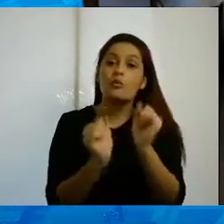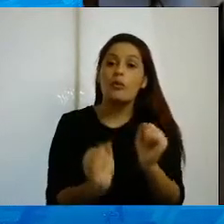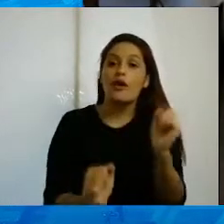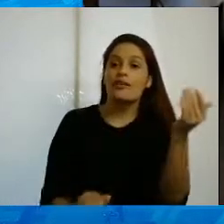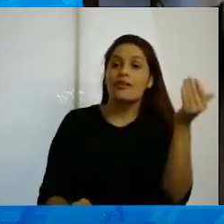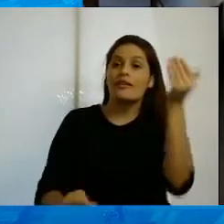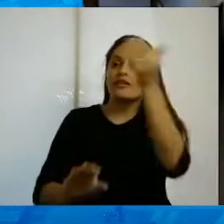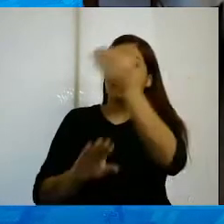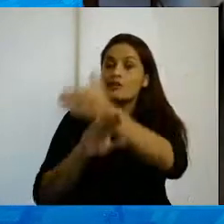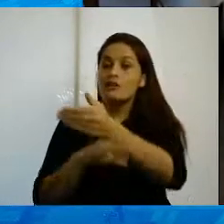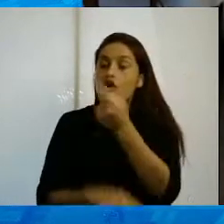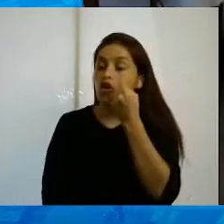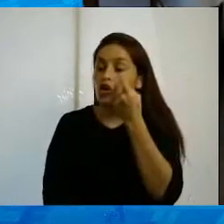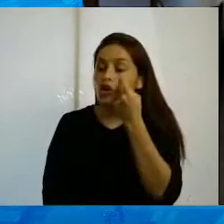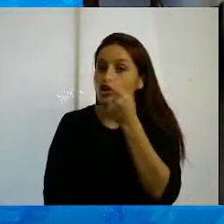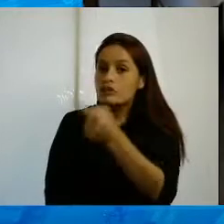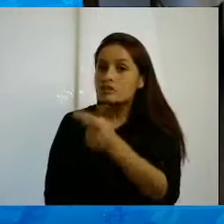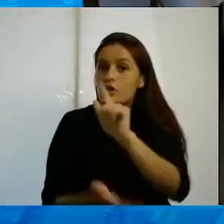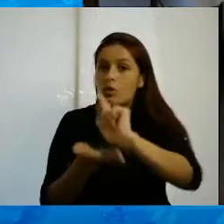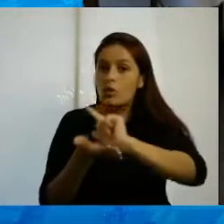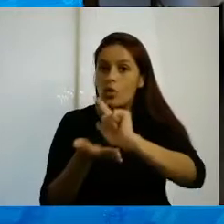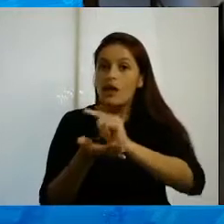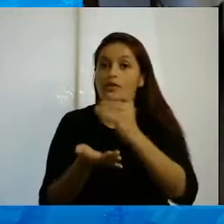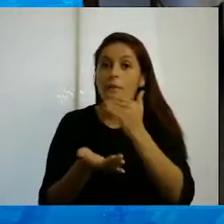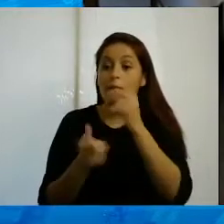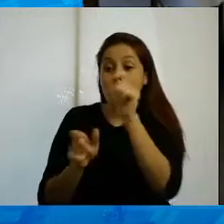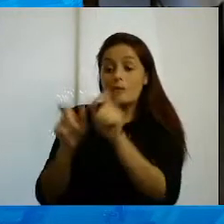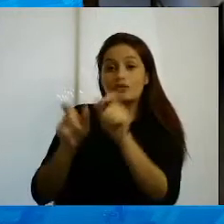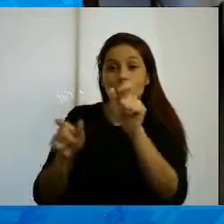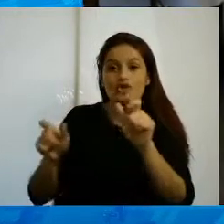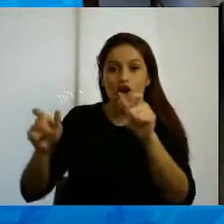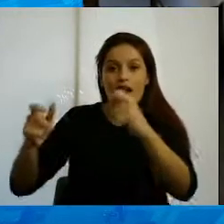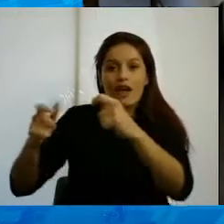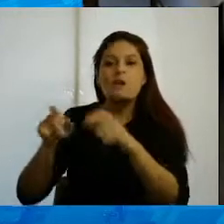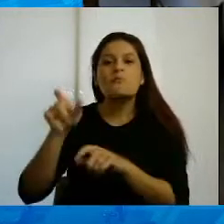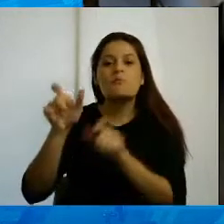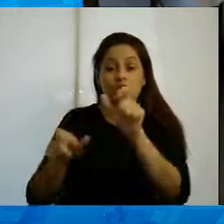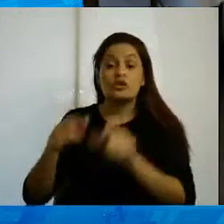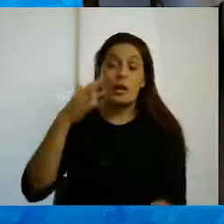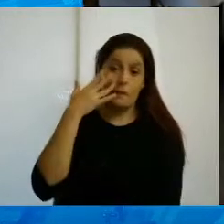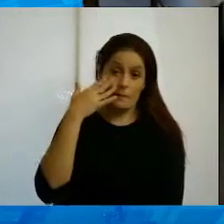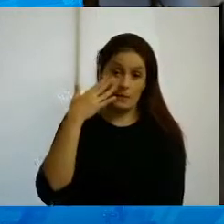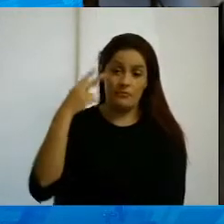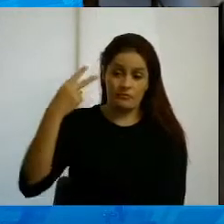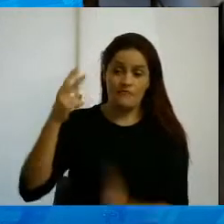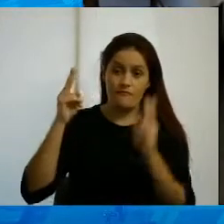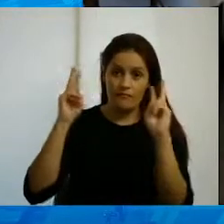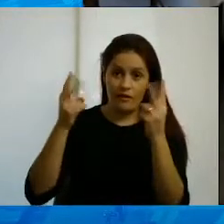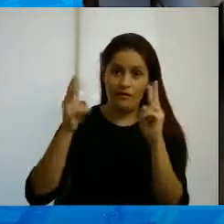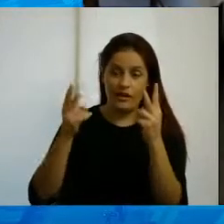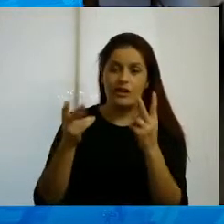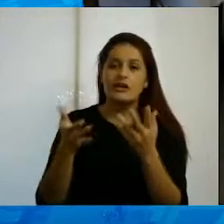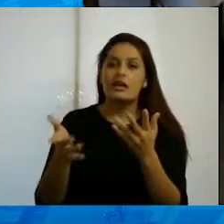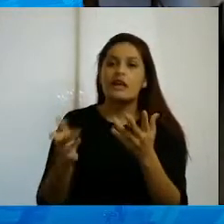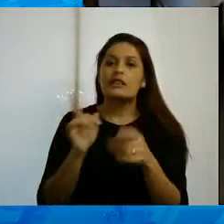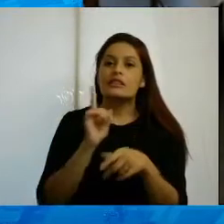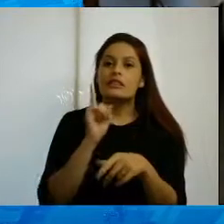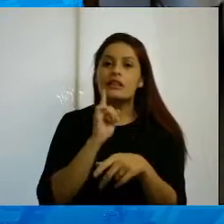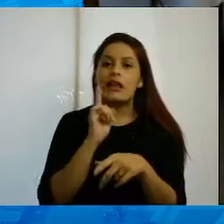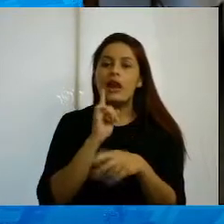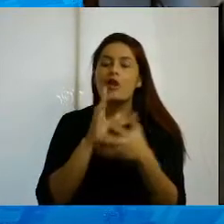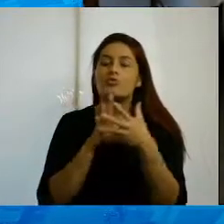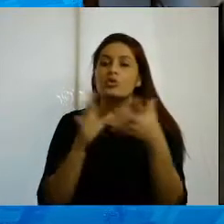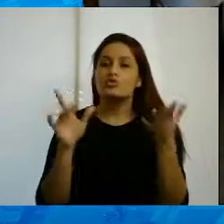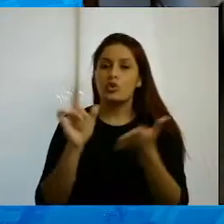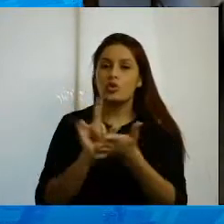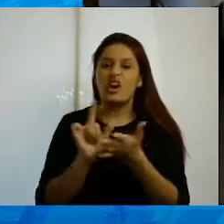visitarlos, conocer el lugar, conocer al comité. Son gente melipillana que claramente, como pasa en muchos sectores rurales, que se